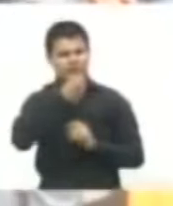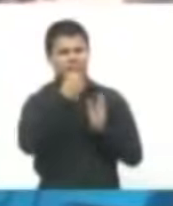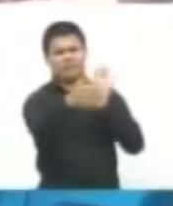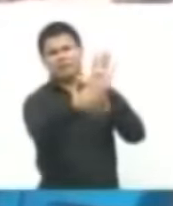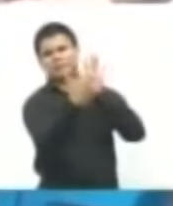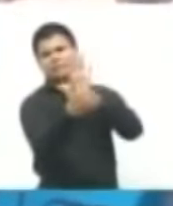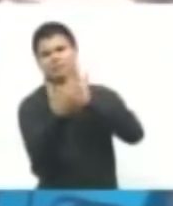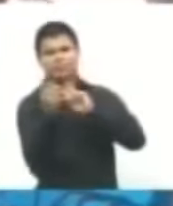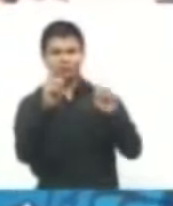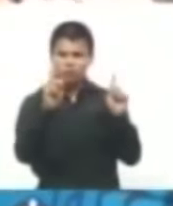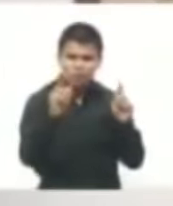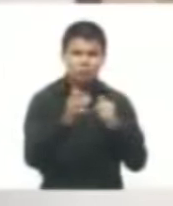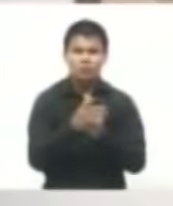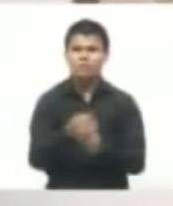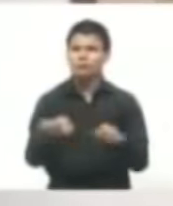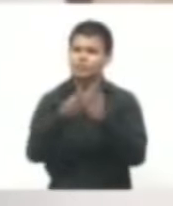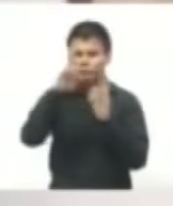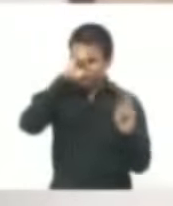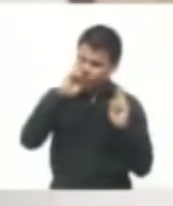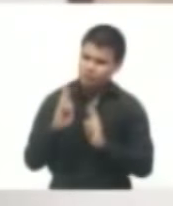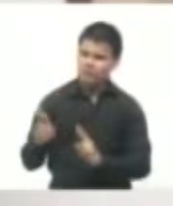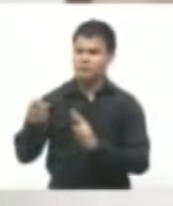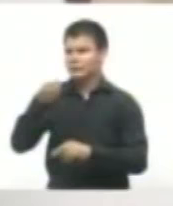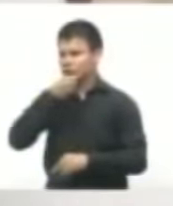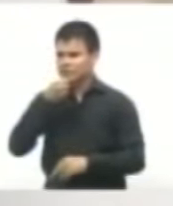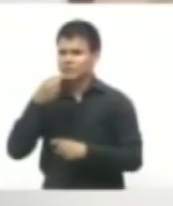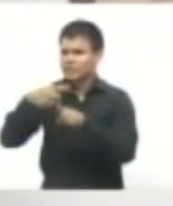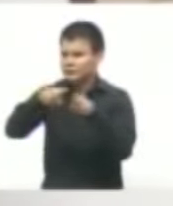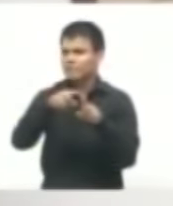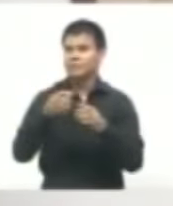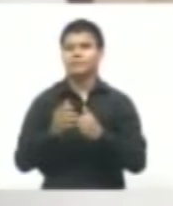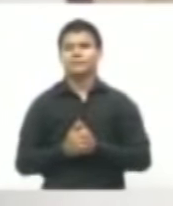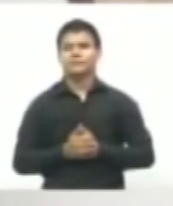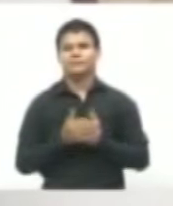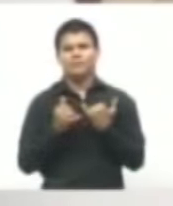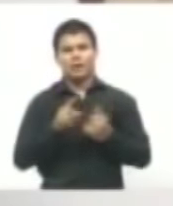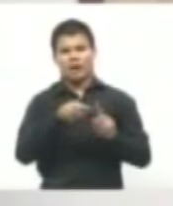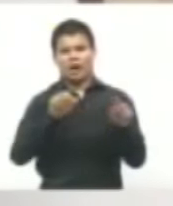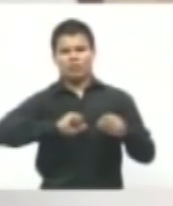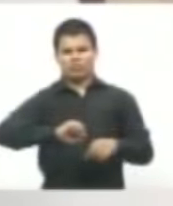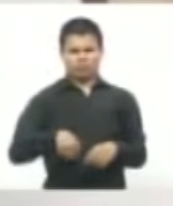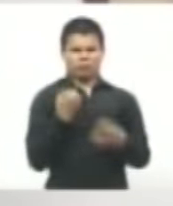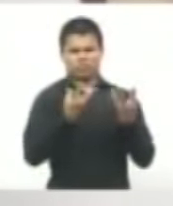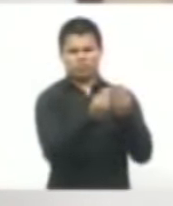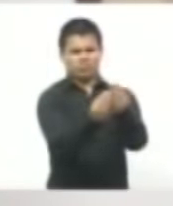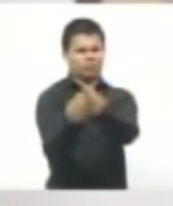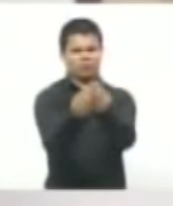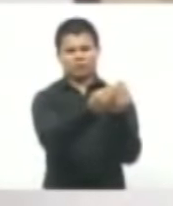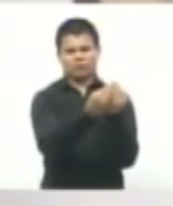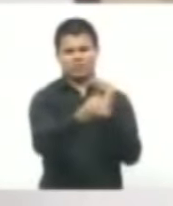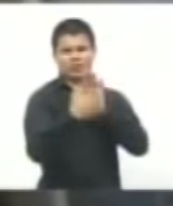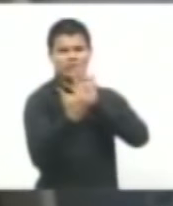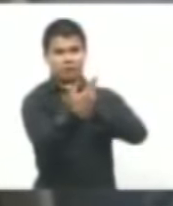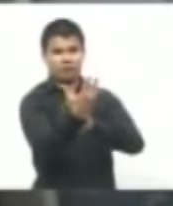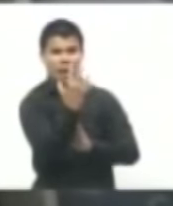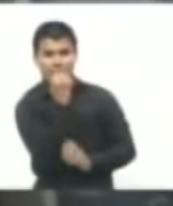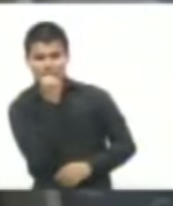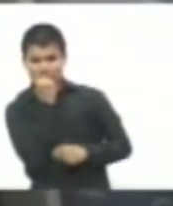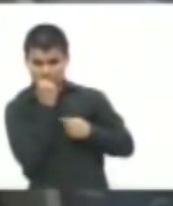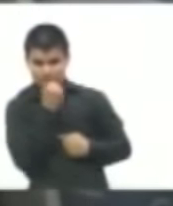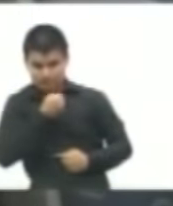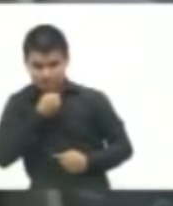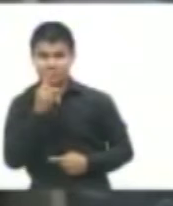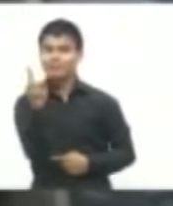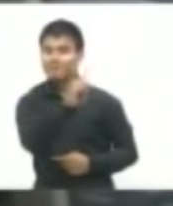ningún otro hecho y hemos sido contundentes a todos los actores violentos en el territorio del Caribe colombiano, y es que no nos van a callar. Mientras tanto,